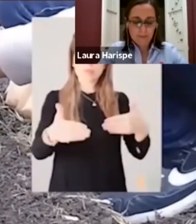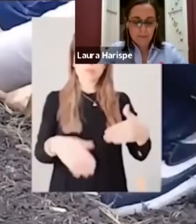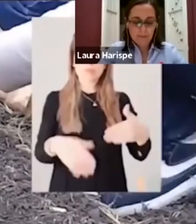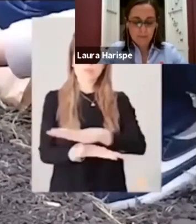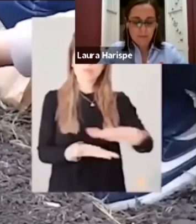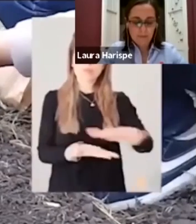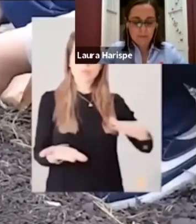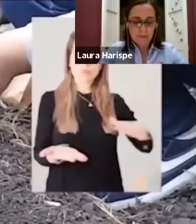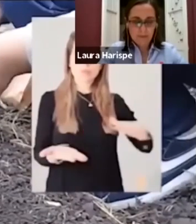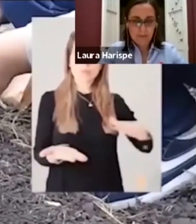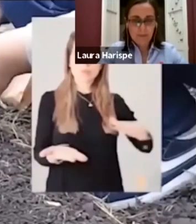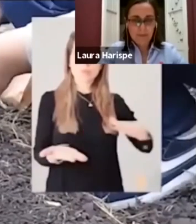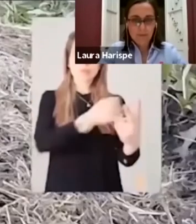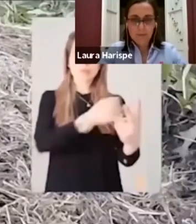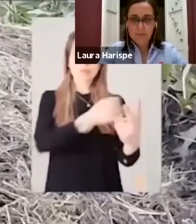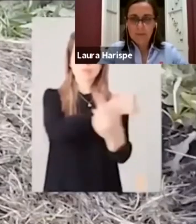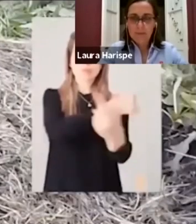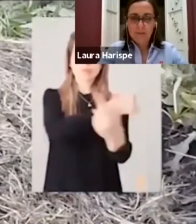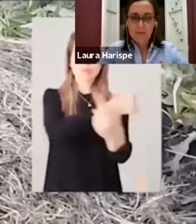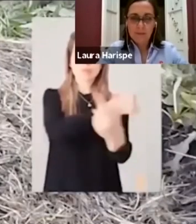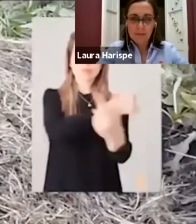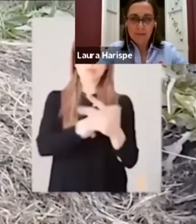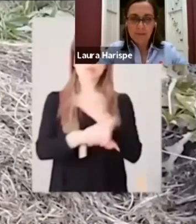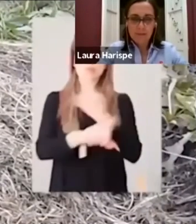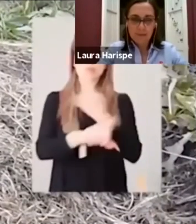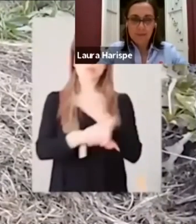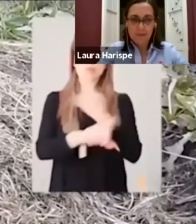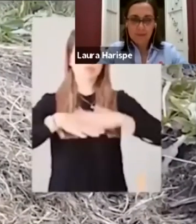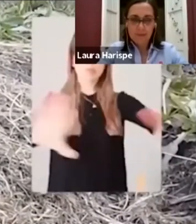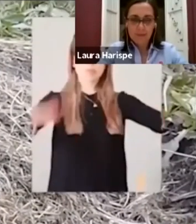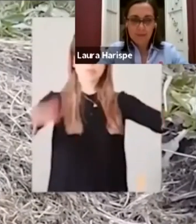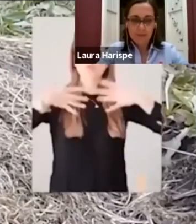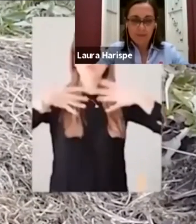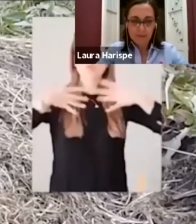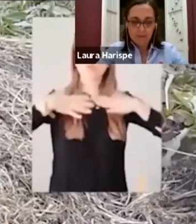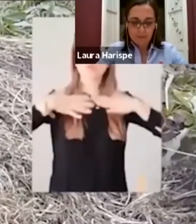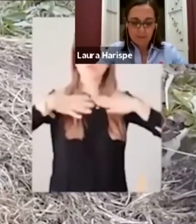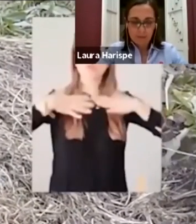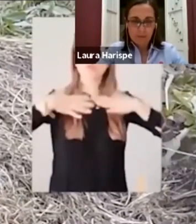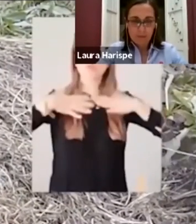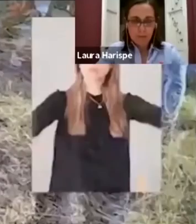pasto seco para que el suelo quede protegido y así evitar la erosión.